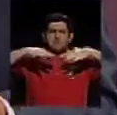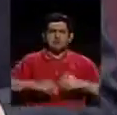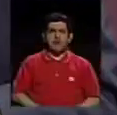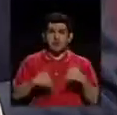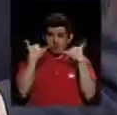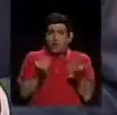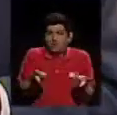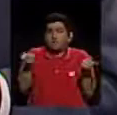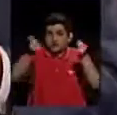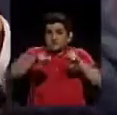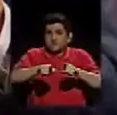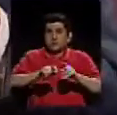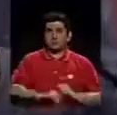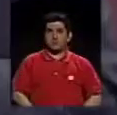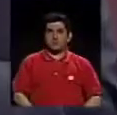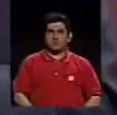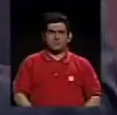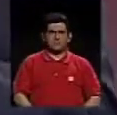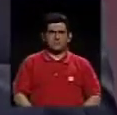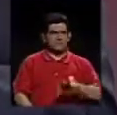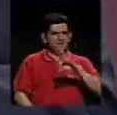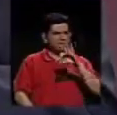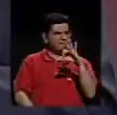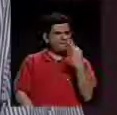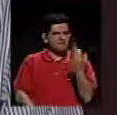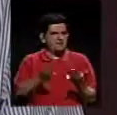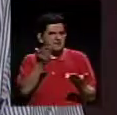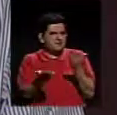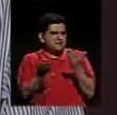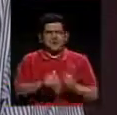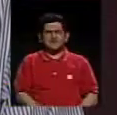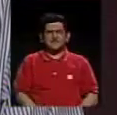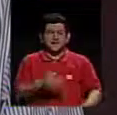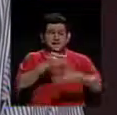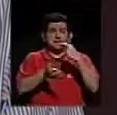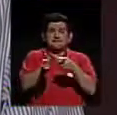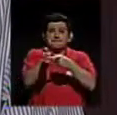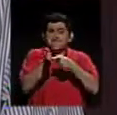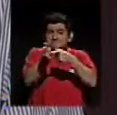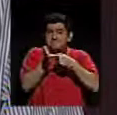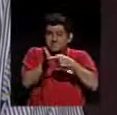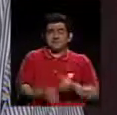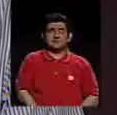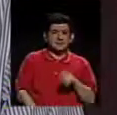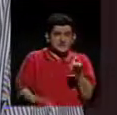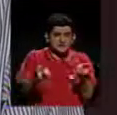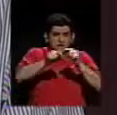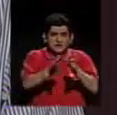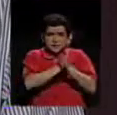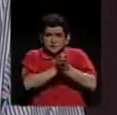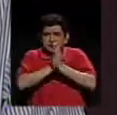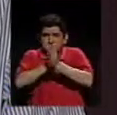ahora, ¿en qué medida esos prerequisitos que se están